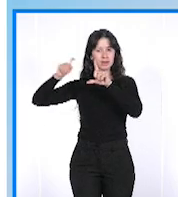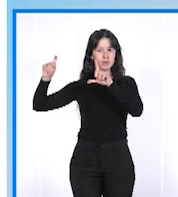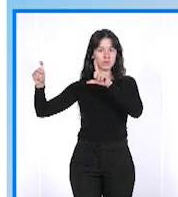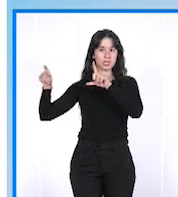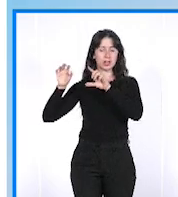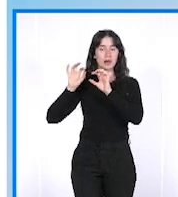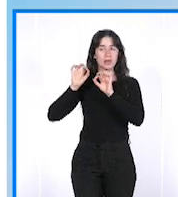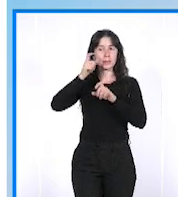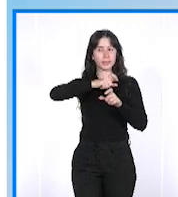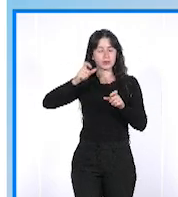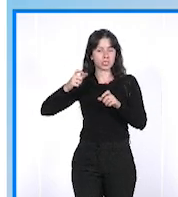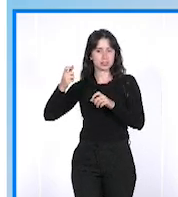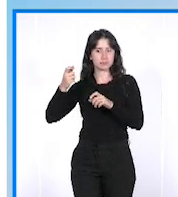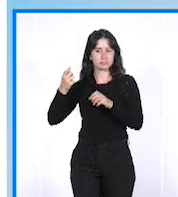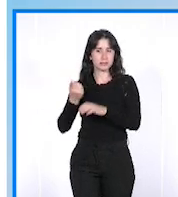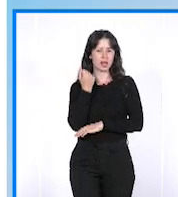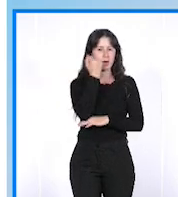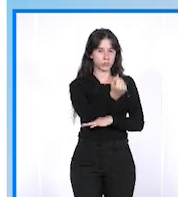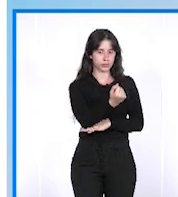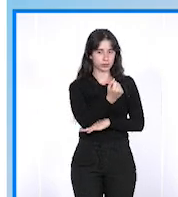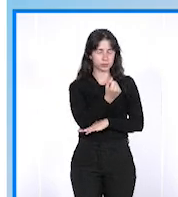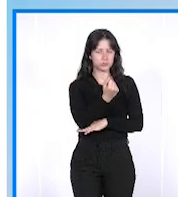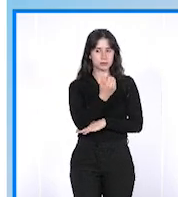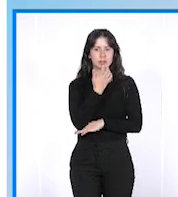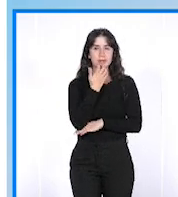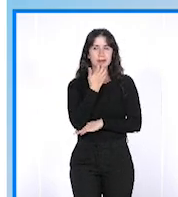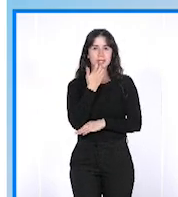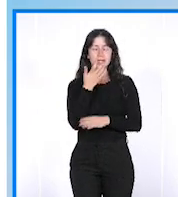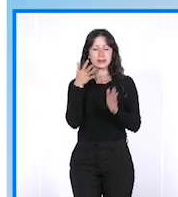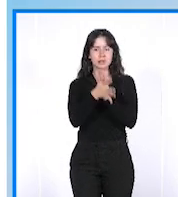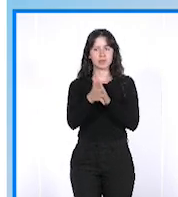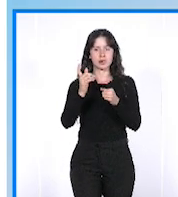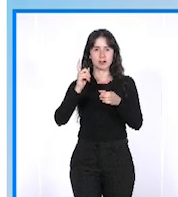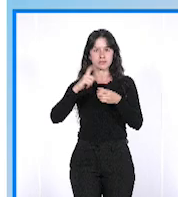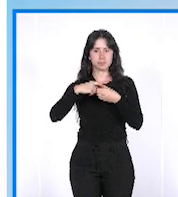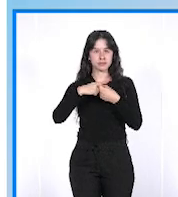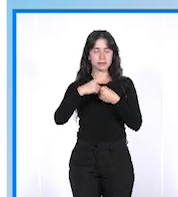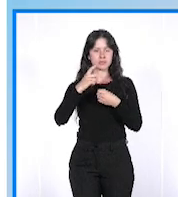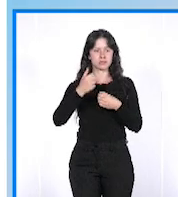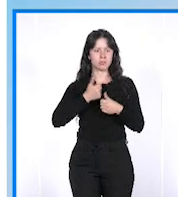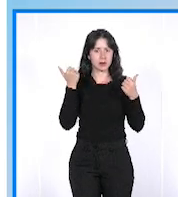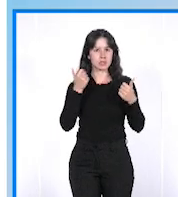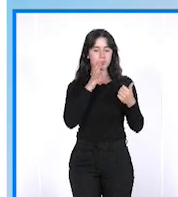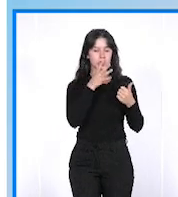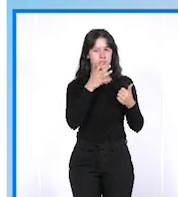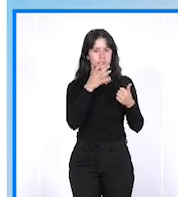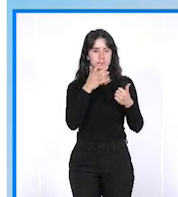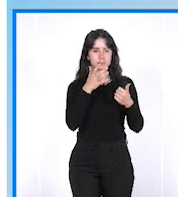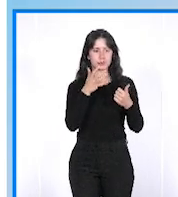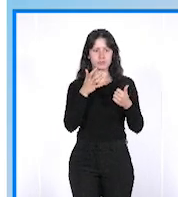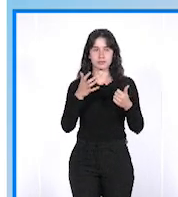recibido Qué significa esto que las personas están participando más porque reciben también mejores apoyos y más apoyos